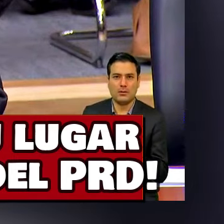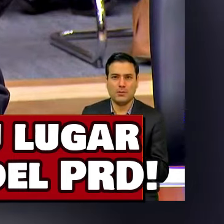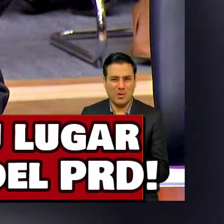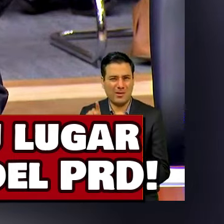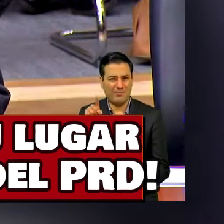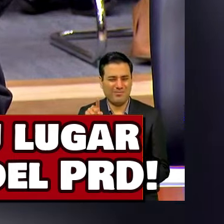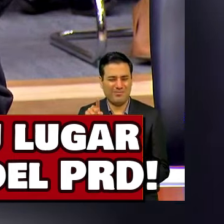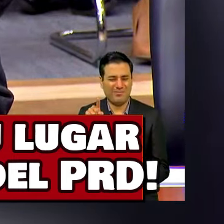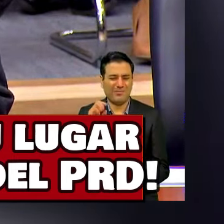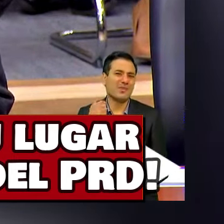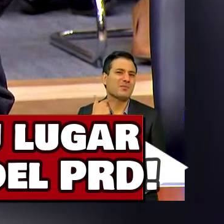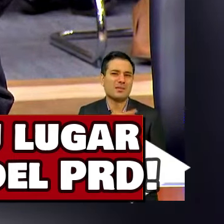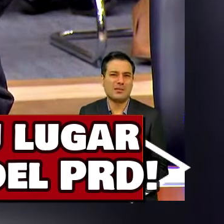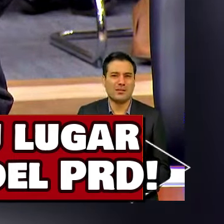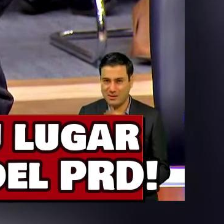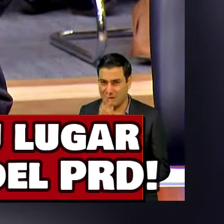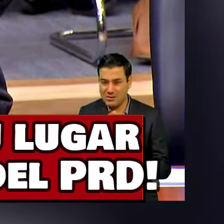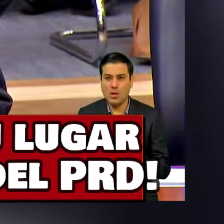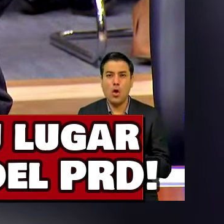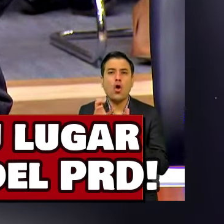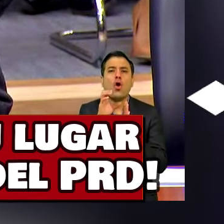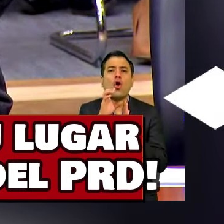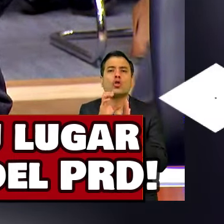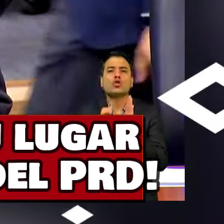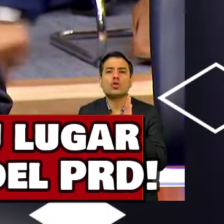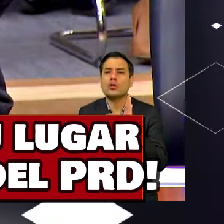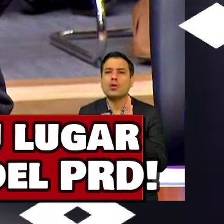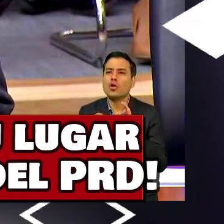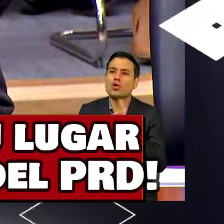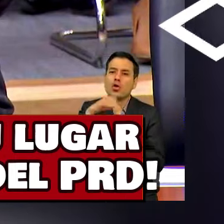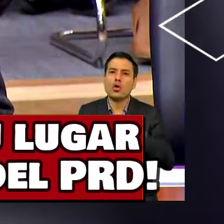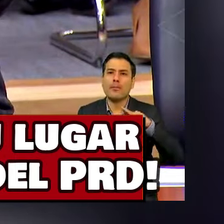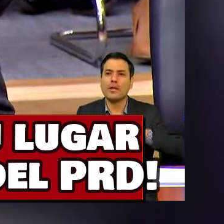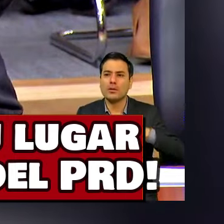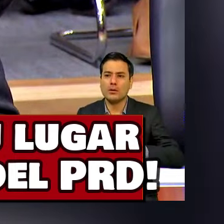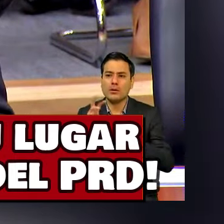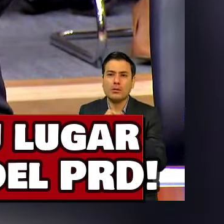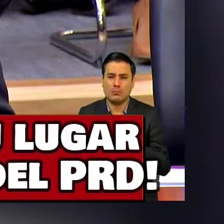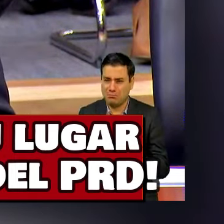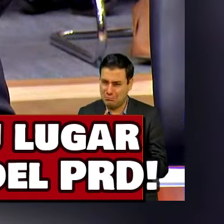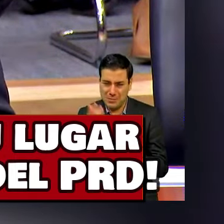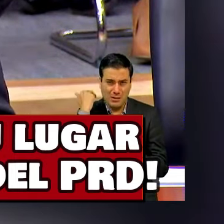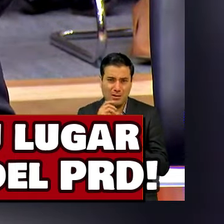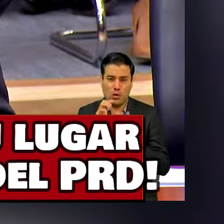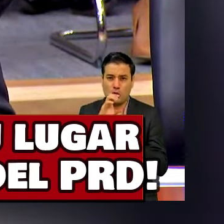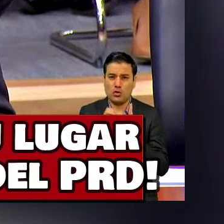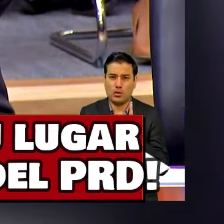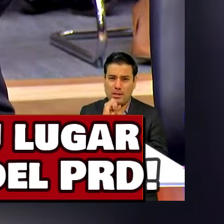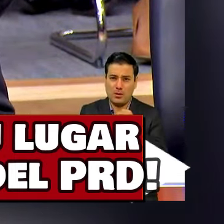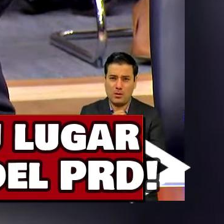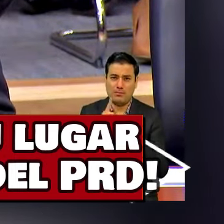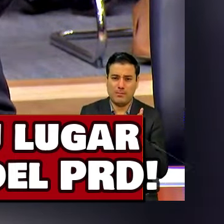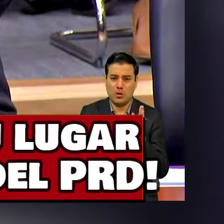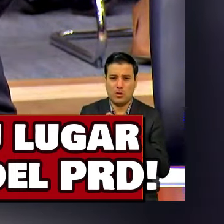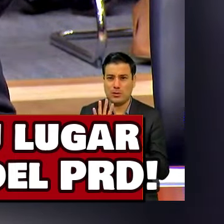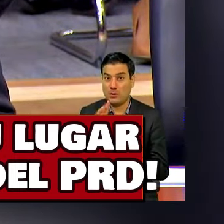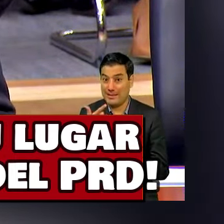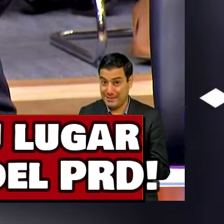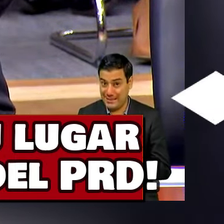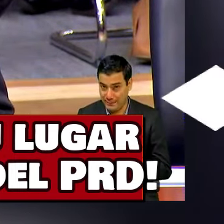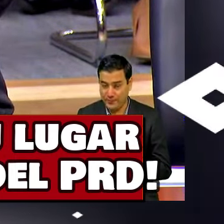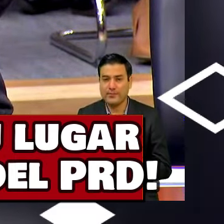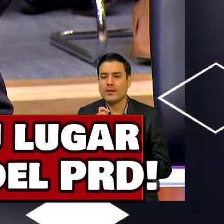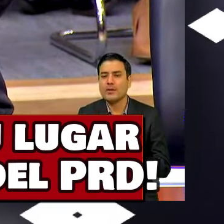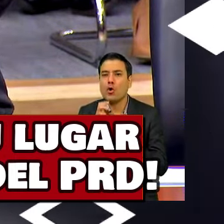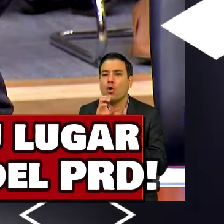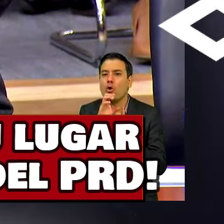todos. En cuanto a derechos, sí. En cuanto a historia, no. La Constitución que nos rige es la de 1857, una Constitución liberal, que dejó fuera a